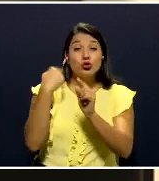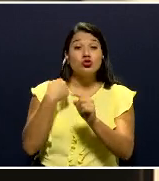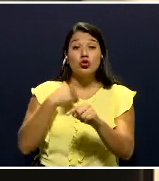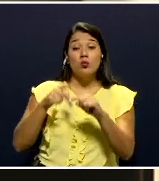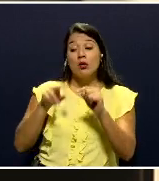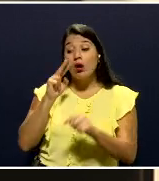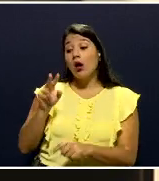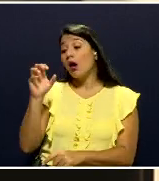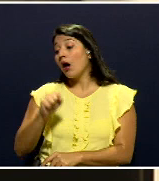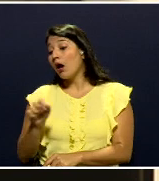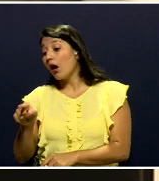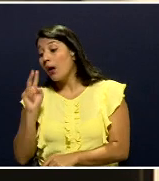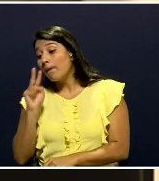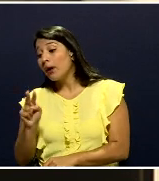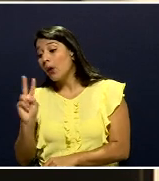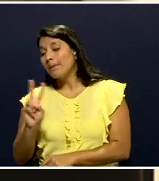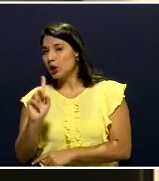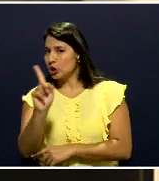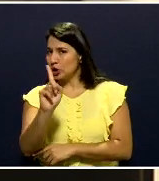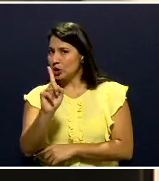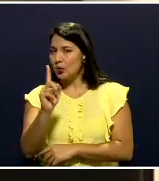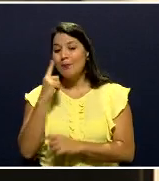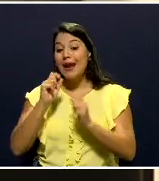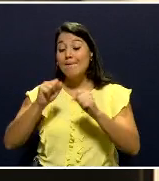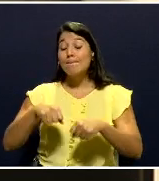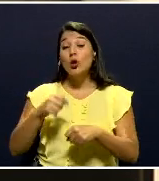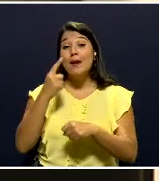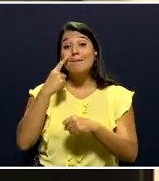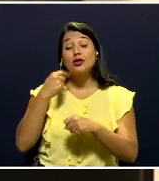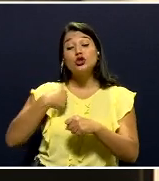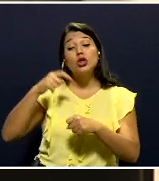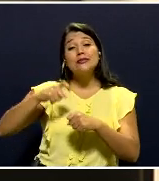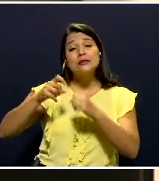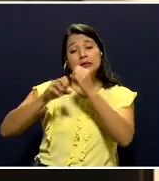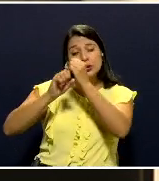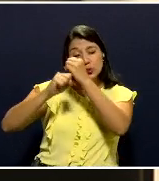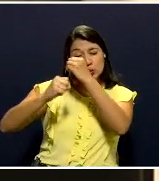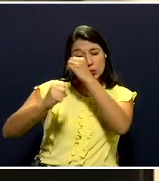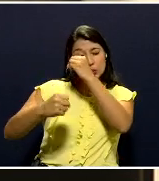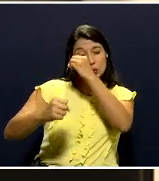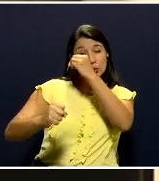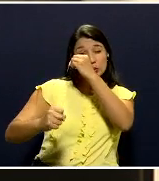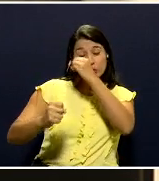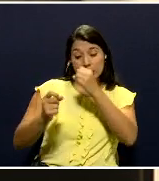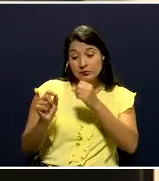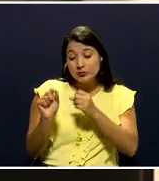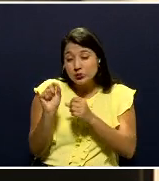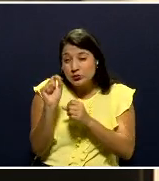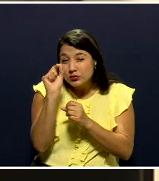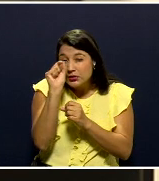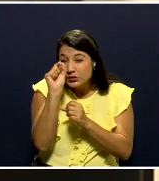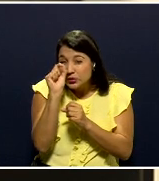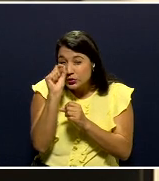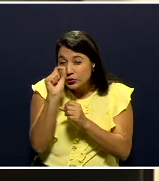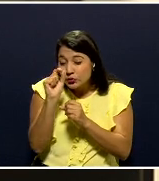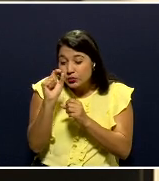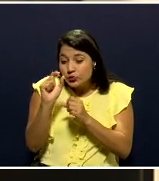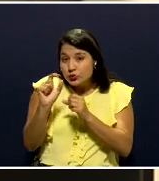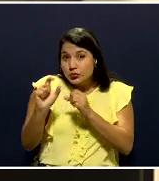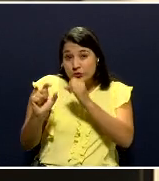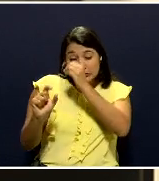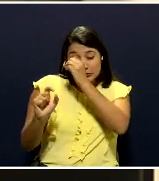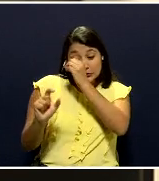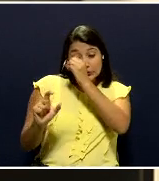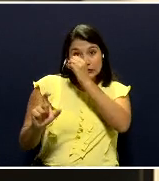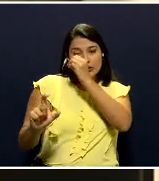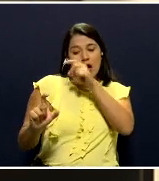vista. Usualmente para poderlos ver necesitamos microscopios electrónicos, pero también los podemos evidenciar